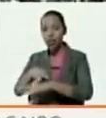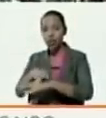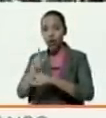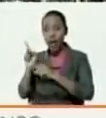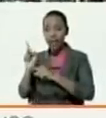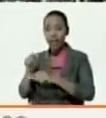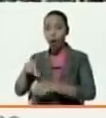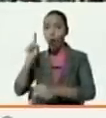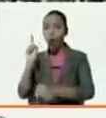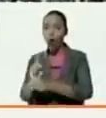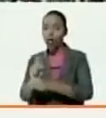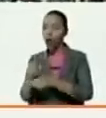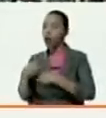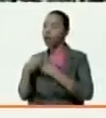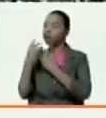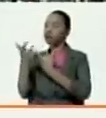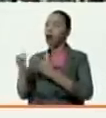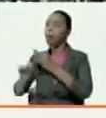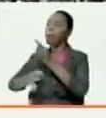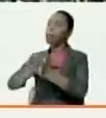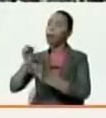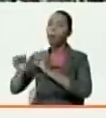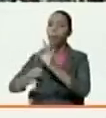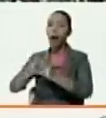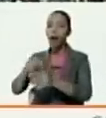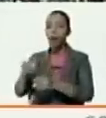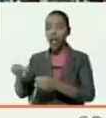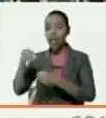era el único que declaraba, luego que el ministro de Interior,